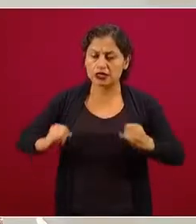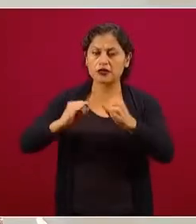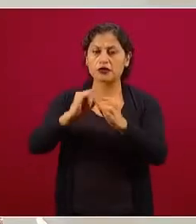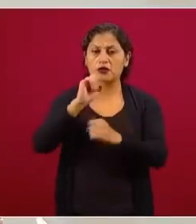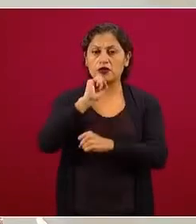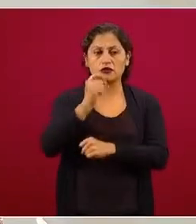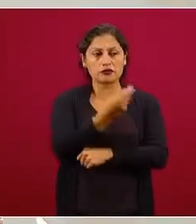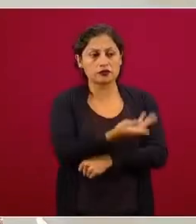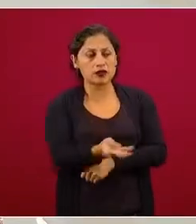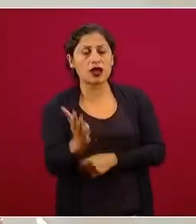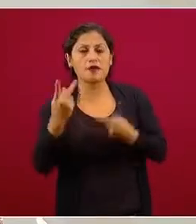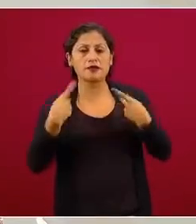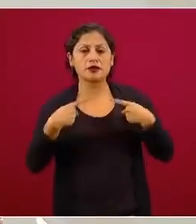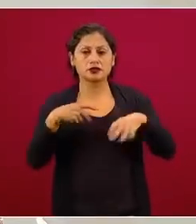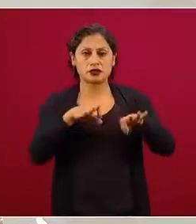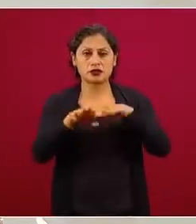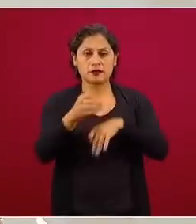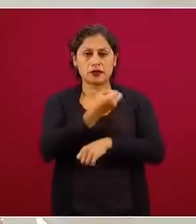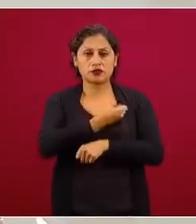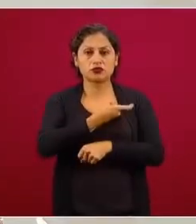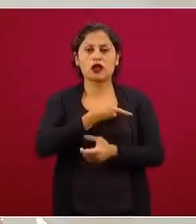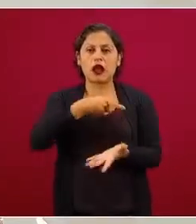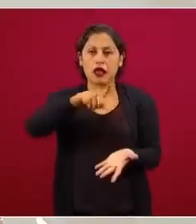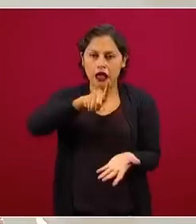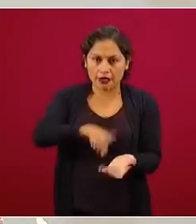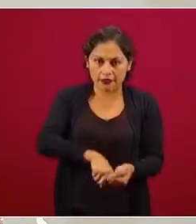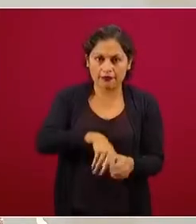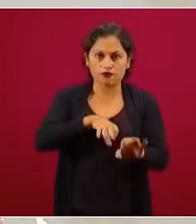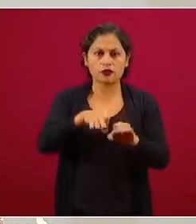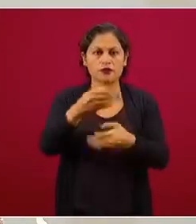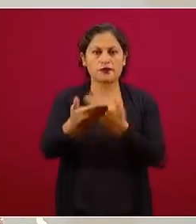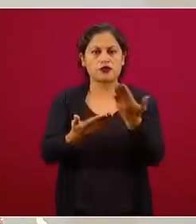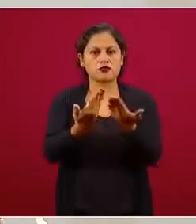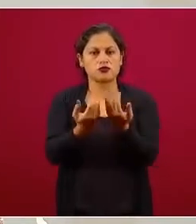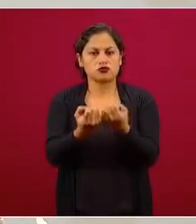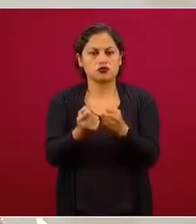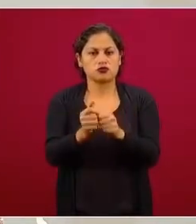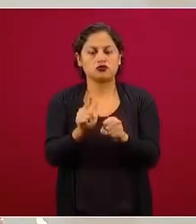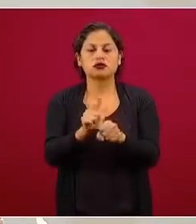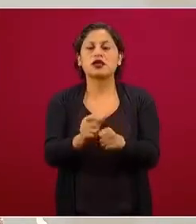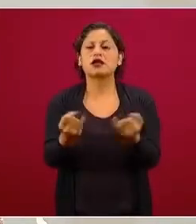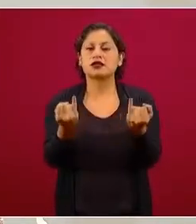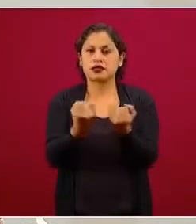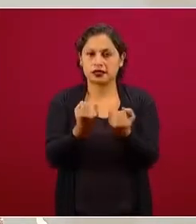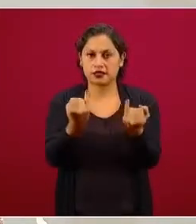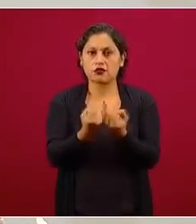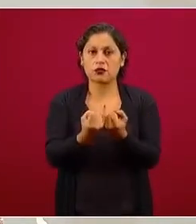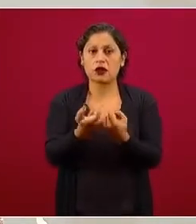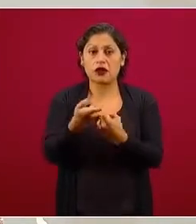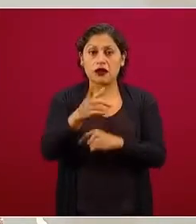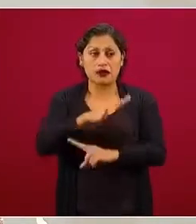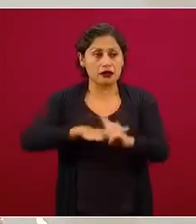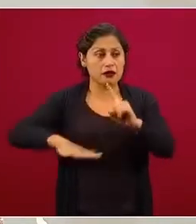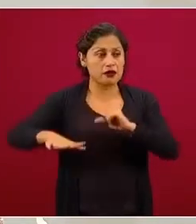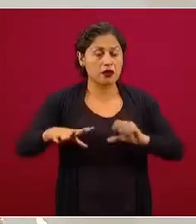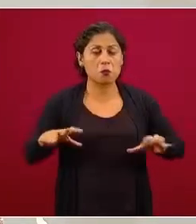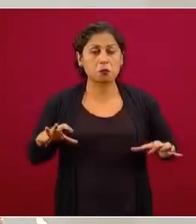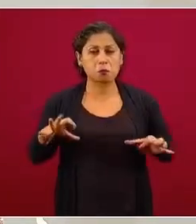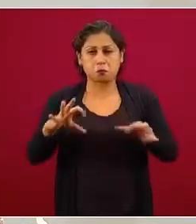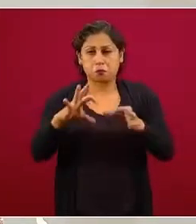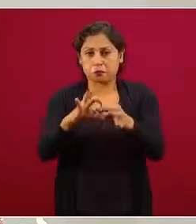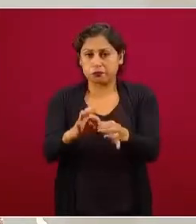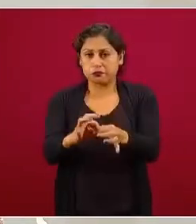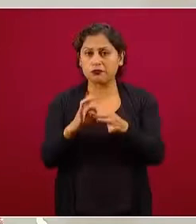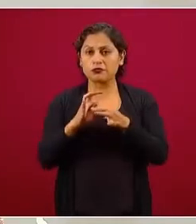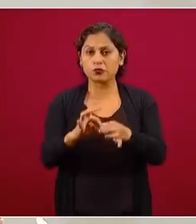donde trabajo social está presente, la sociedad logra lazos de solidaridad desde lo básico hasta lo más